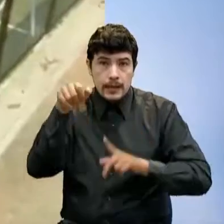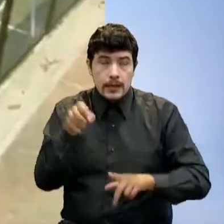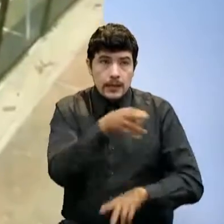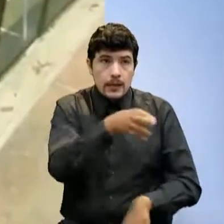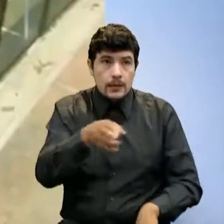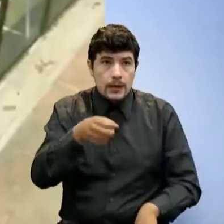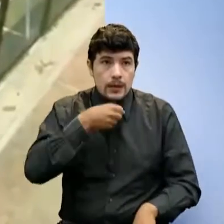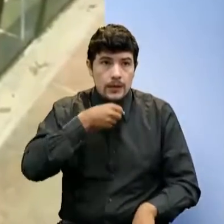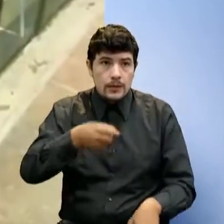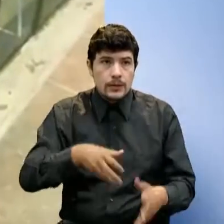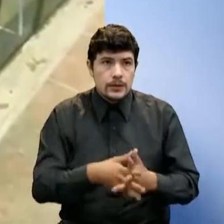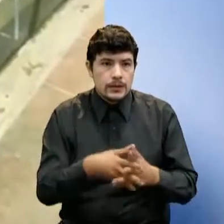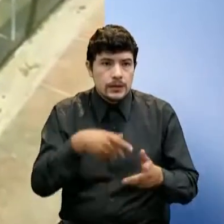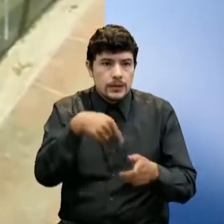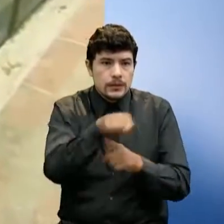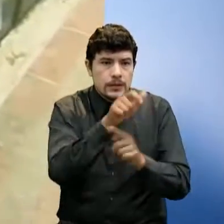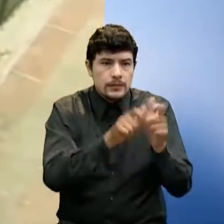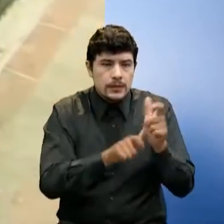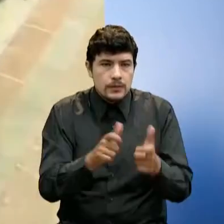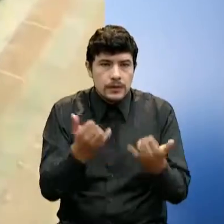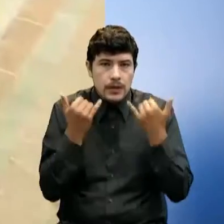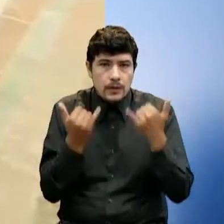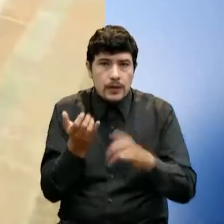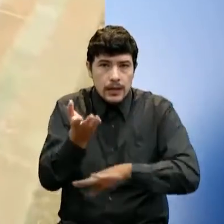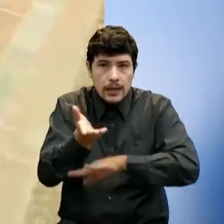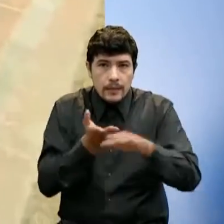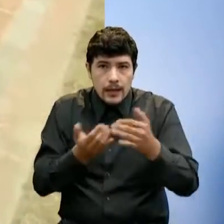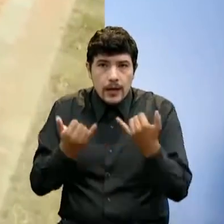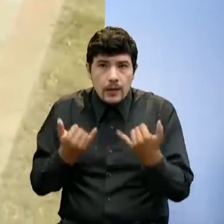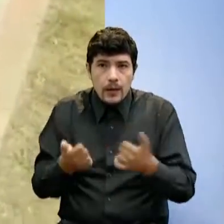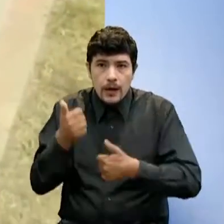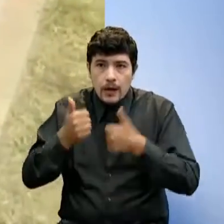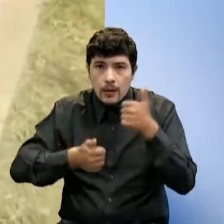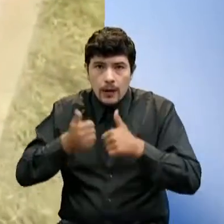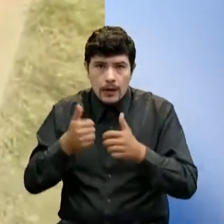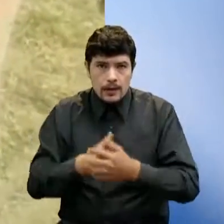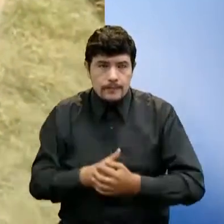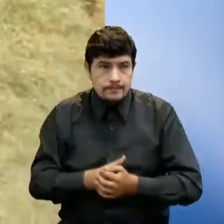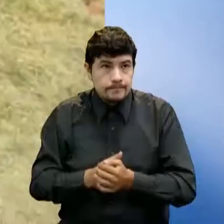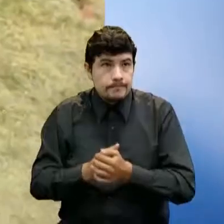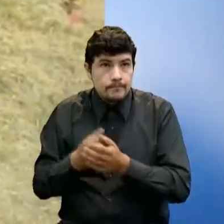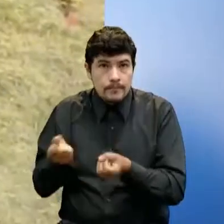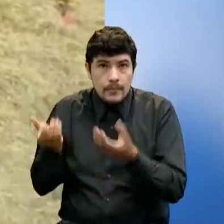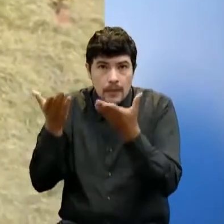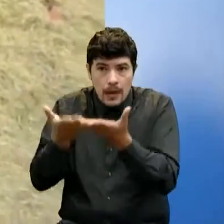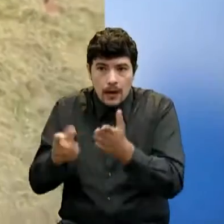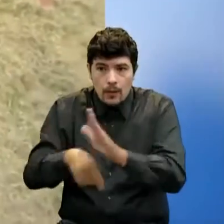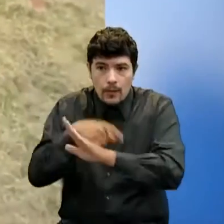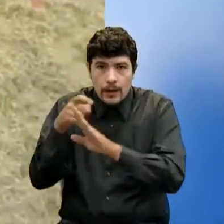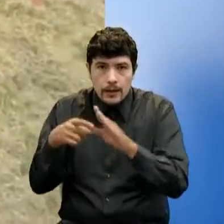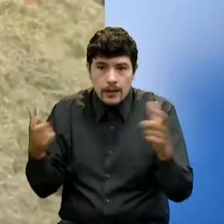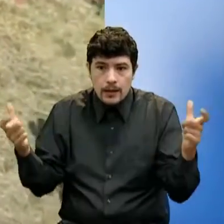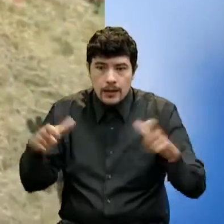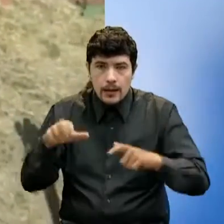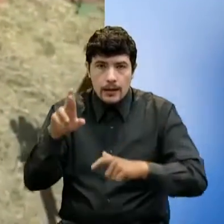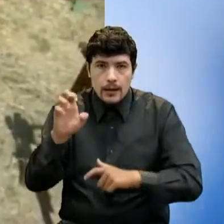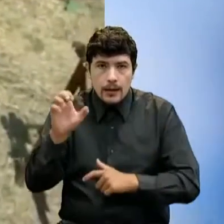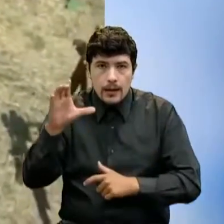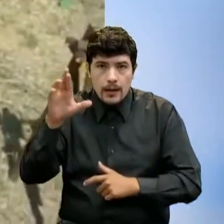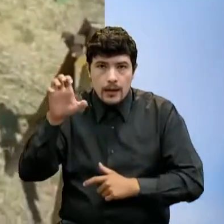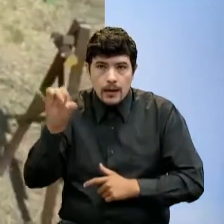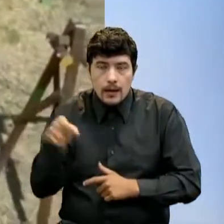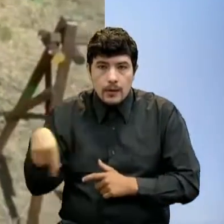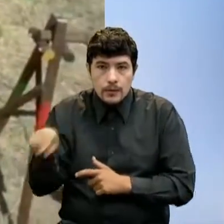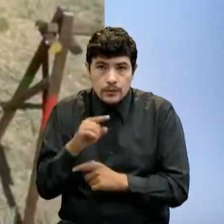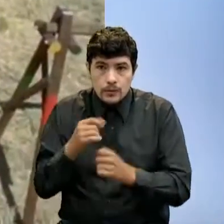y justamente ellos lo que piden es a la administración municipal hacer entrega del polideportivo de la cancha del recreo, ya que terminaron su construcción y aseguran